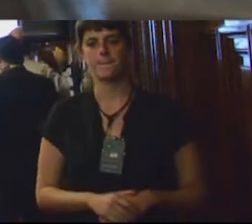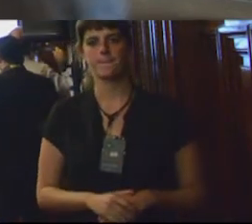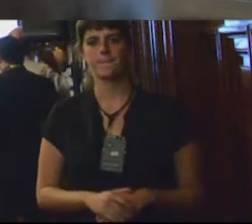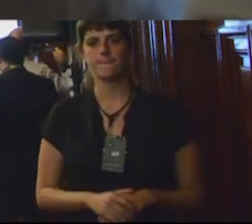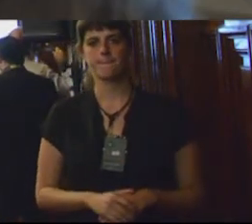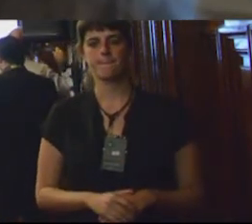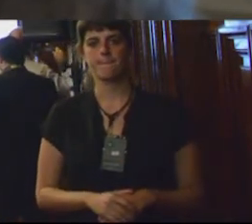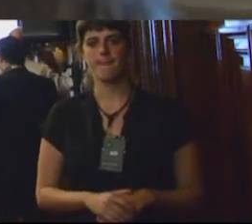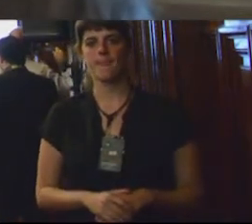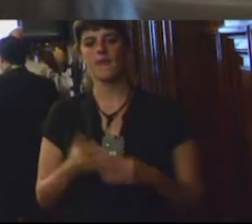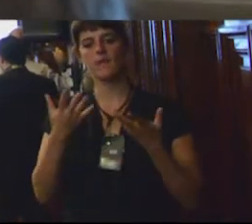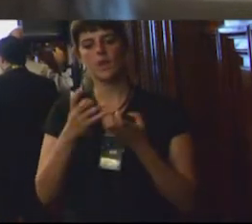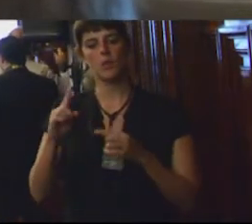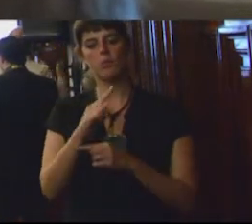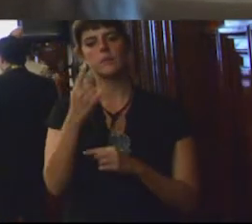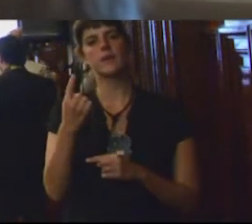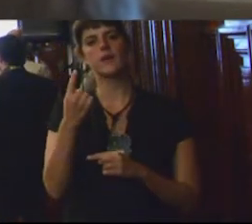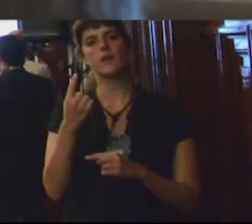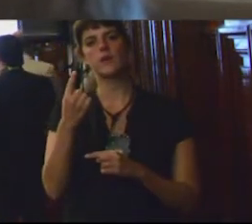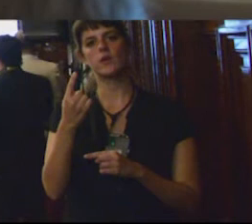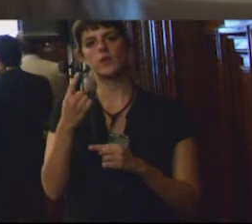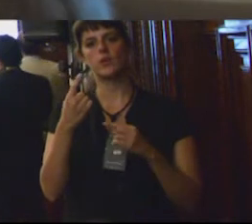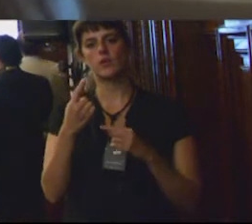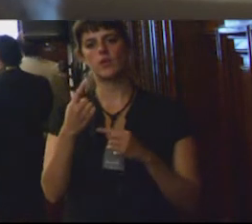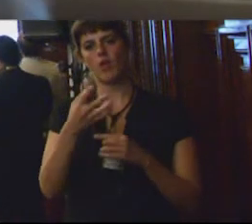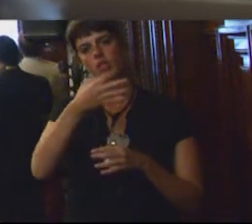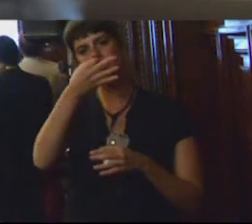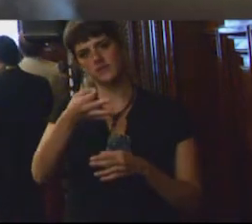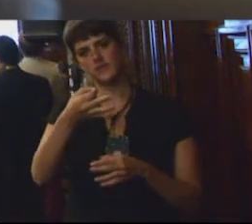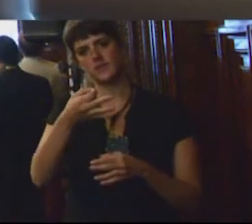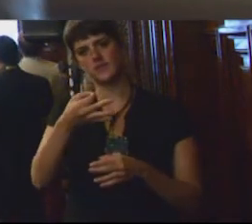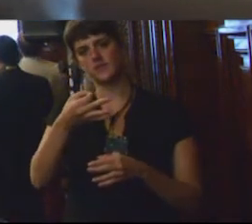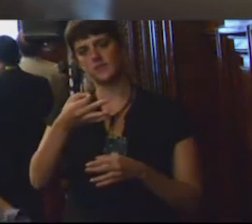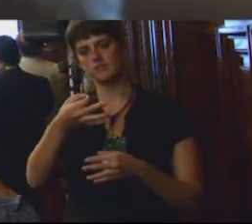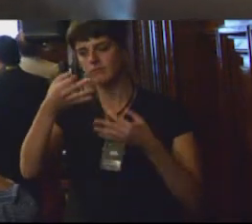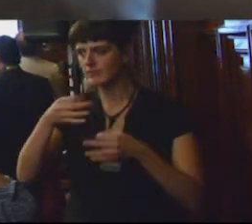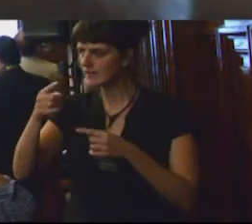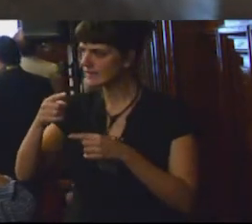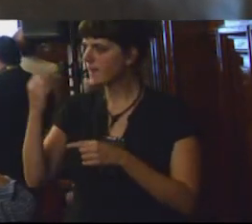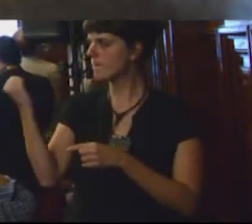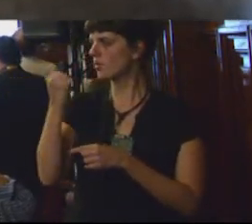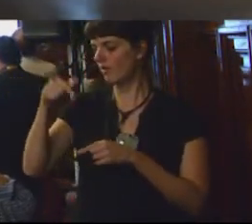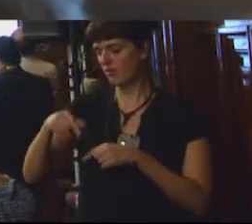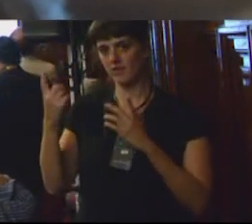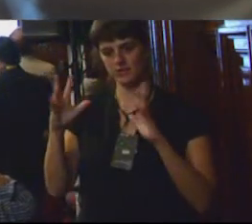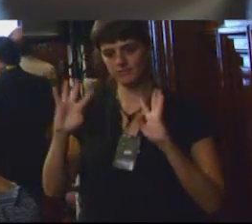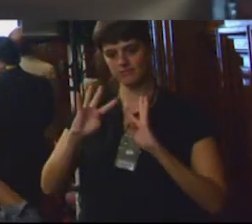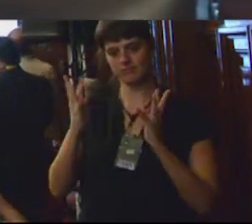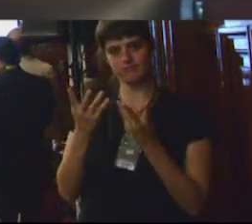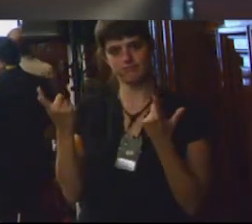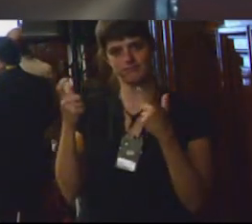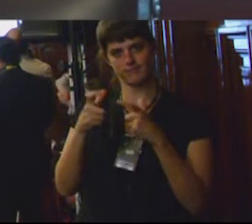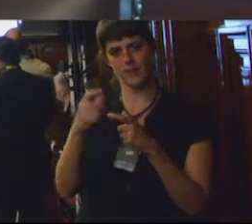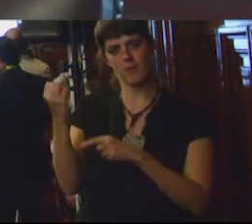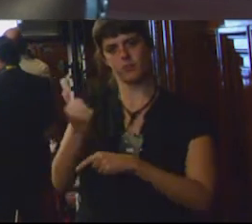Yo quería, en primer lugar, dejar registro de importancia de esta audiencia. Es una audiencia que no es solamente importante